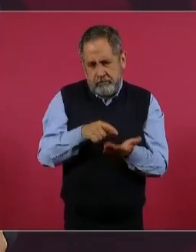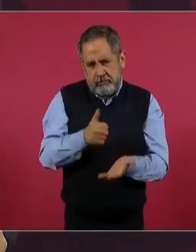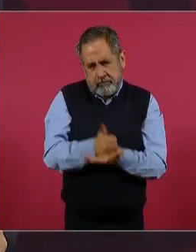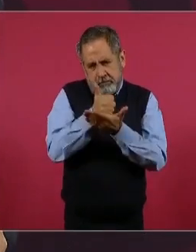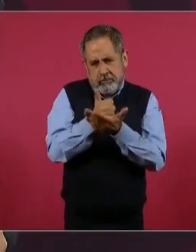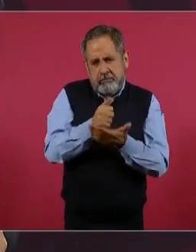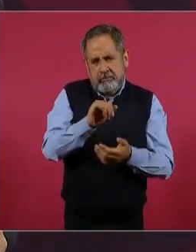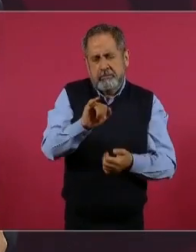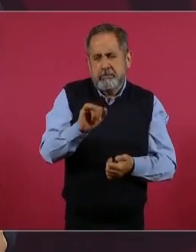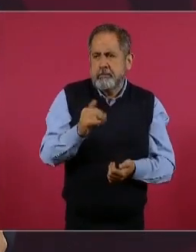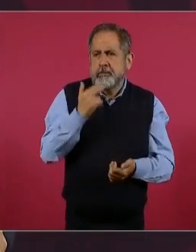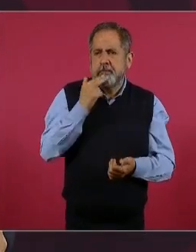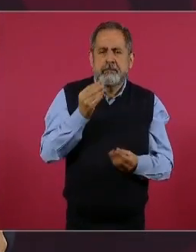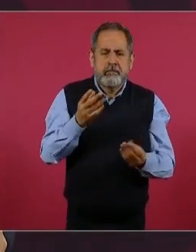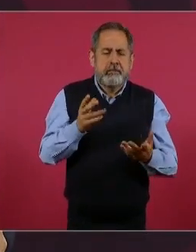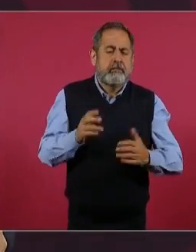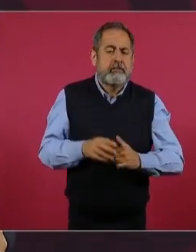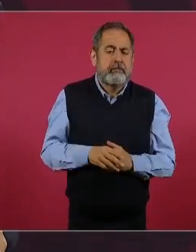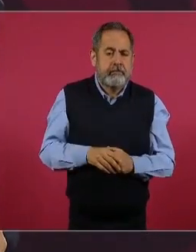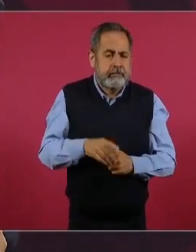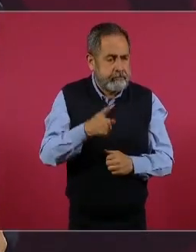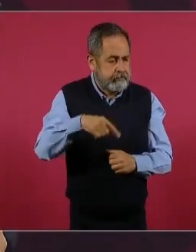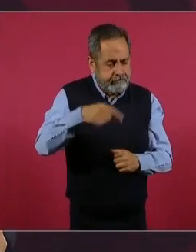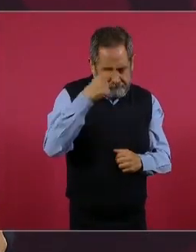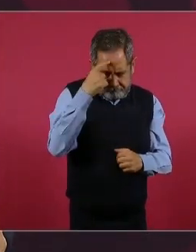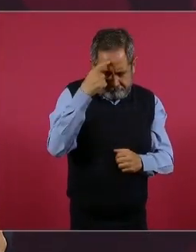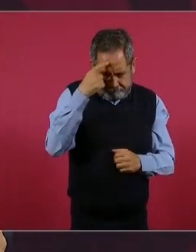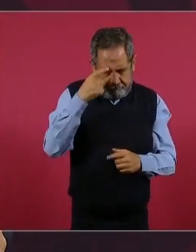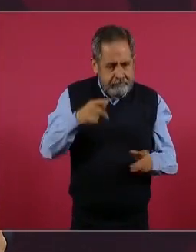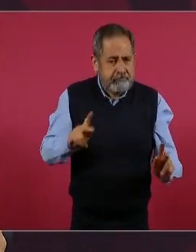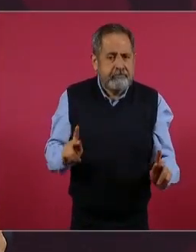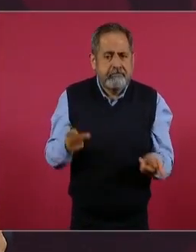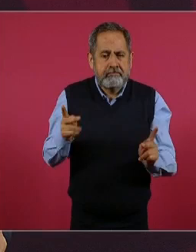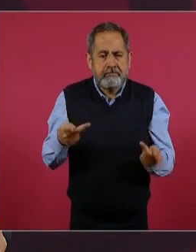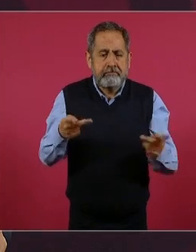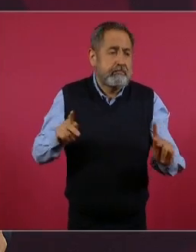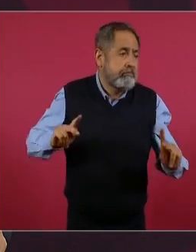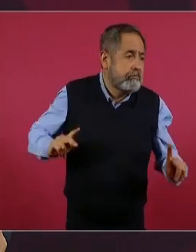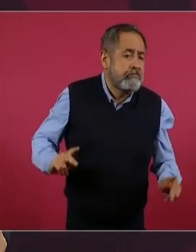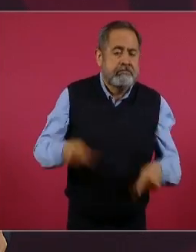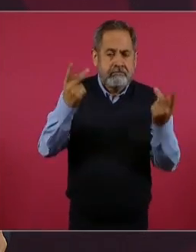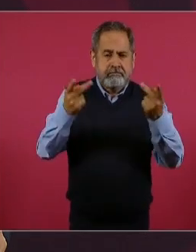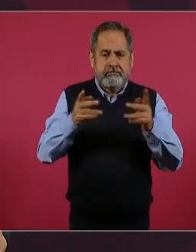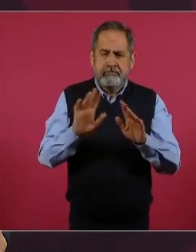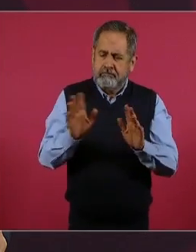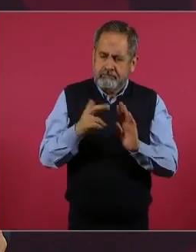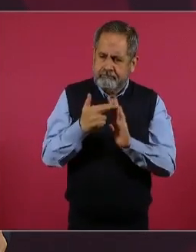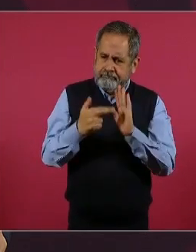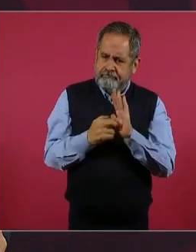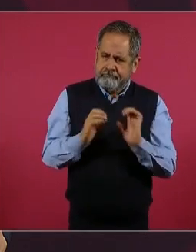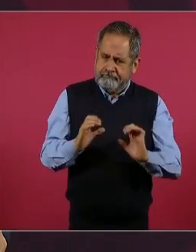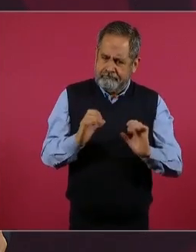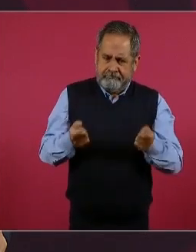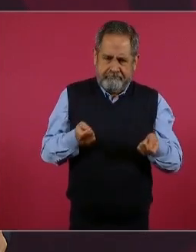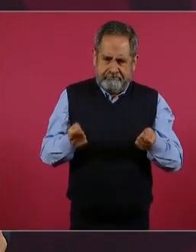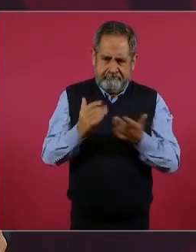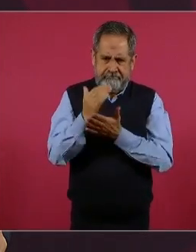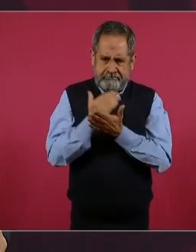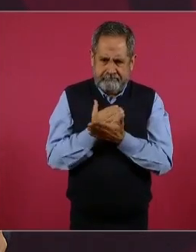mucho el que se controle la venta de armas en Estados Unidos.